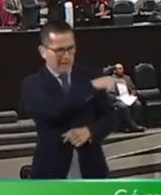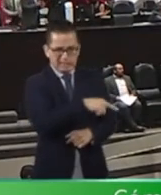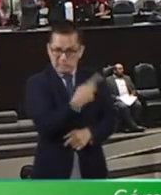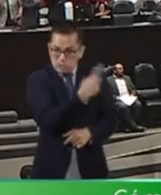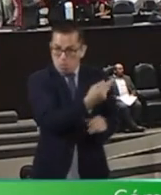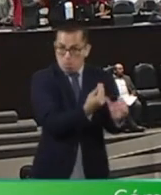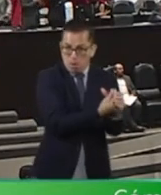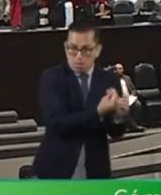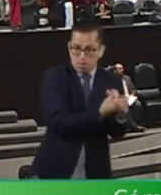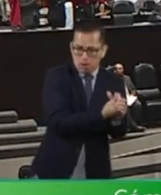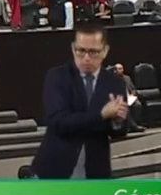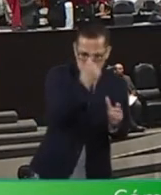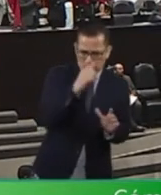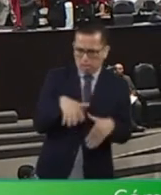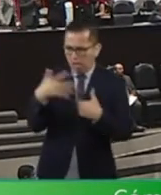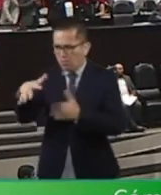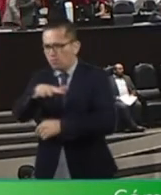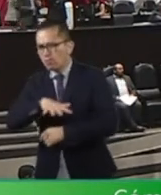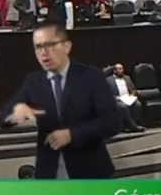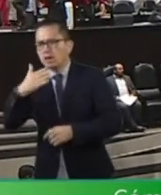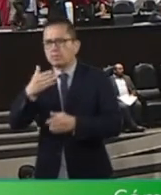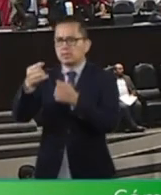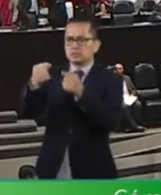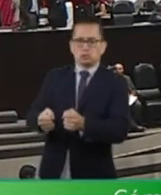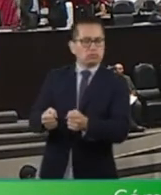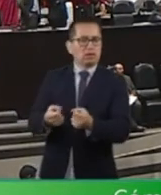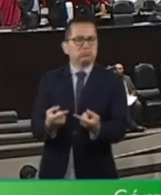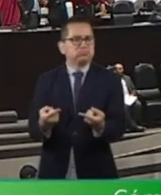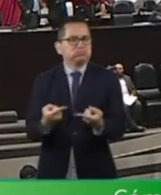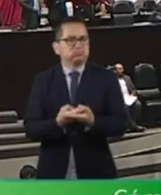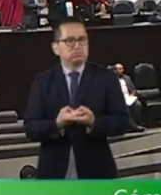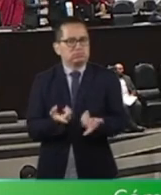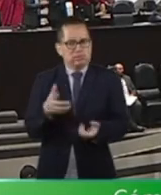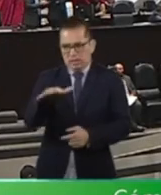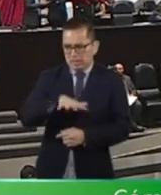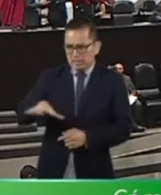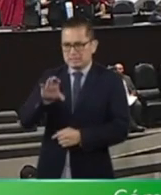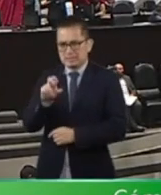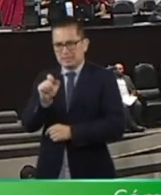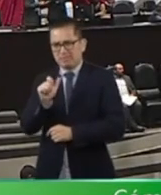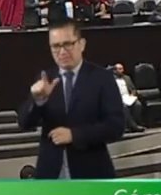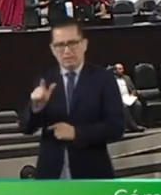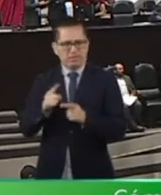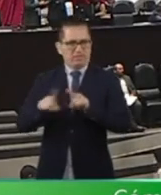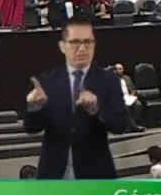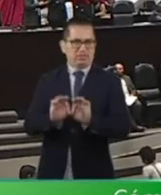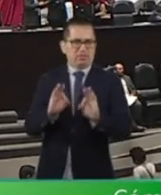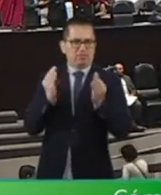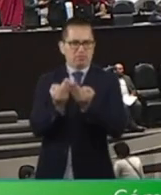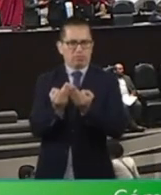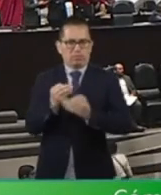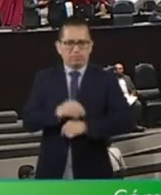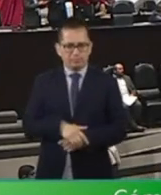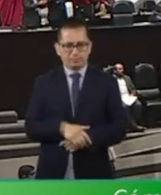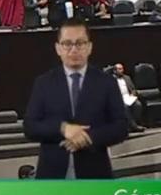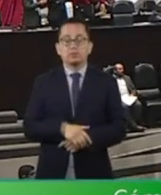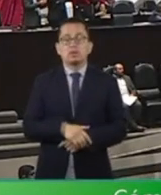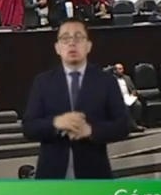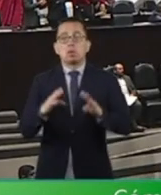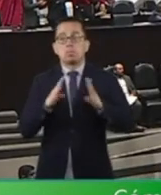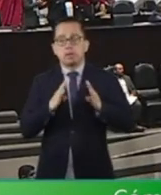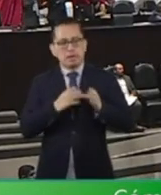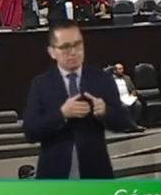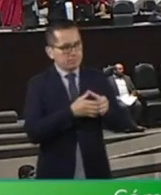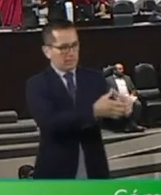que rigen la seguridad pública bajo el mando estrictamente civil. En efecto, hay que decirlo, las Fuerzas Armadas